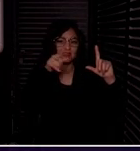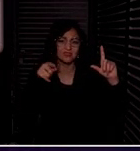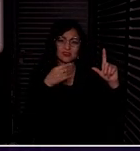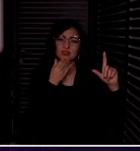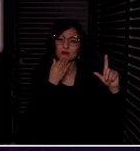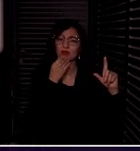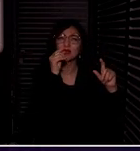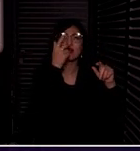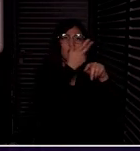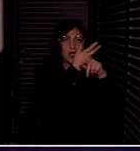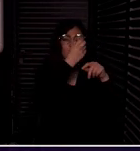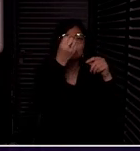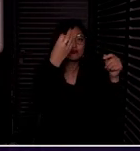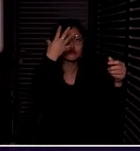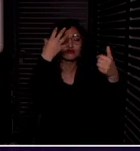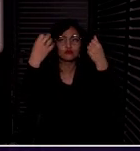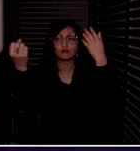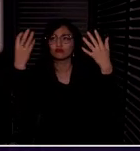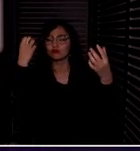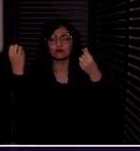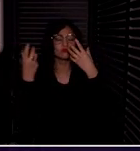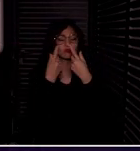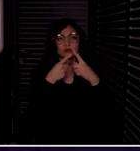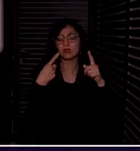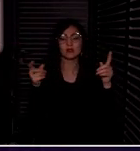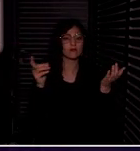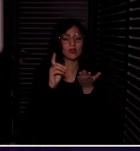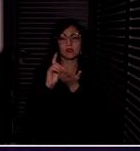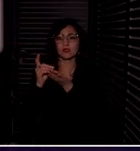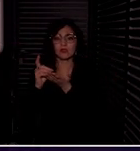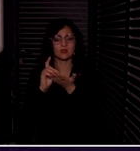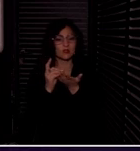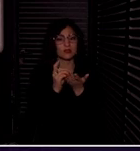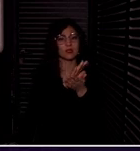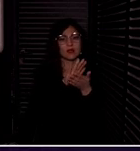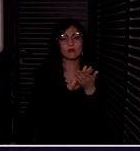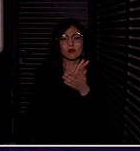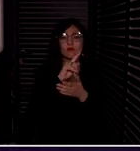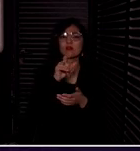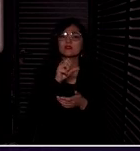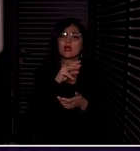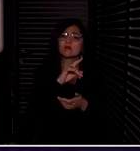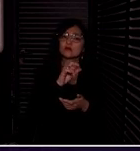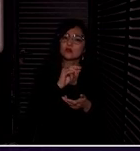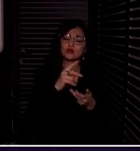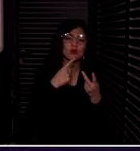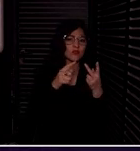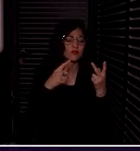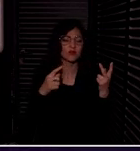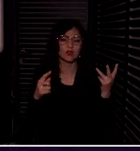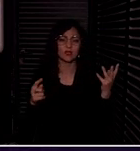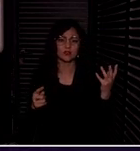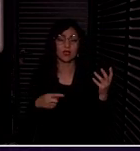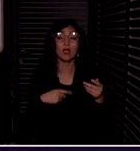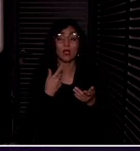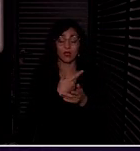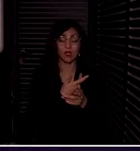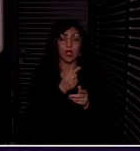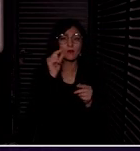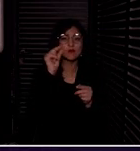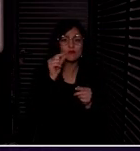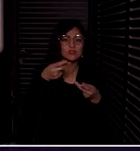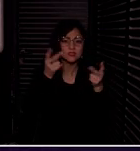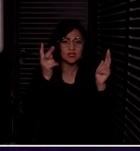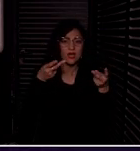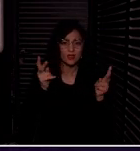y los contenidos en abierto de canales digitales tipo el de Samsung con publicidad se han incrementado exponencialmente en los últimos